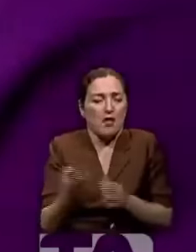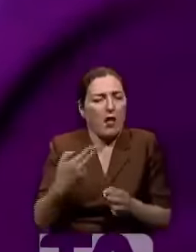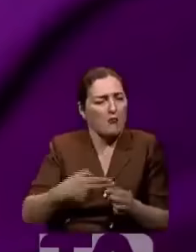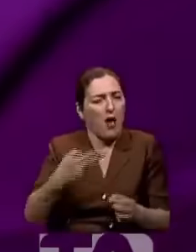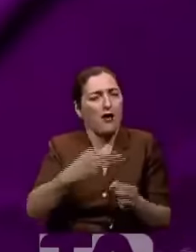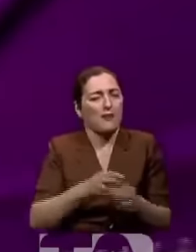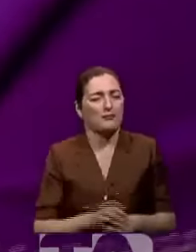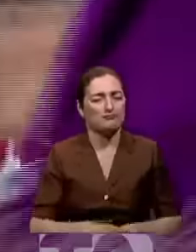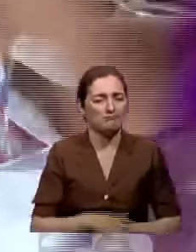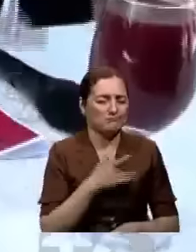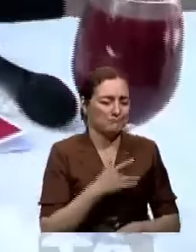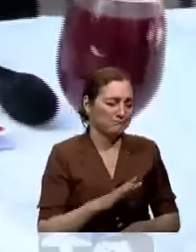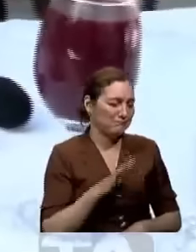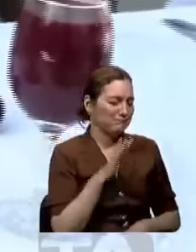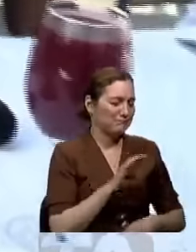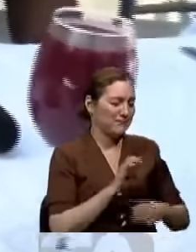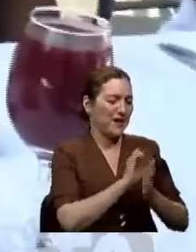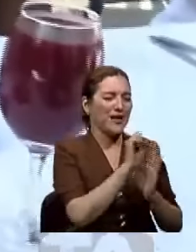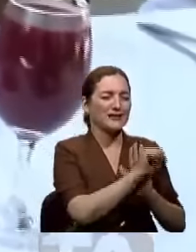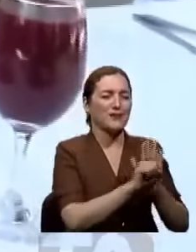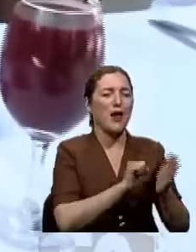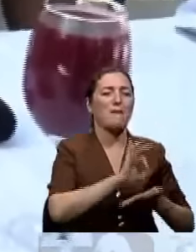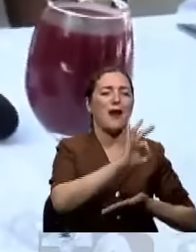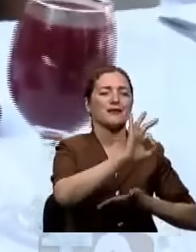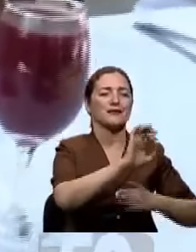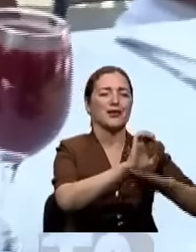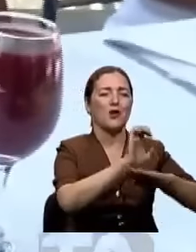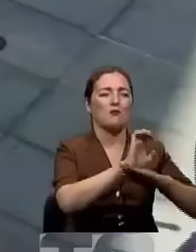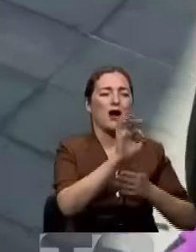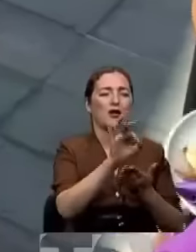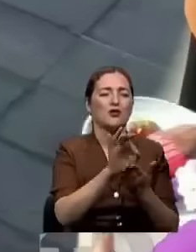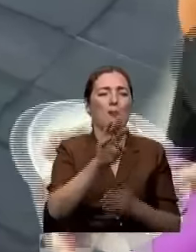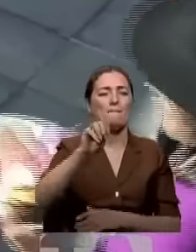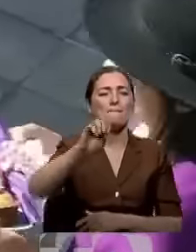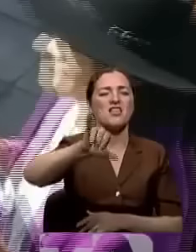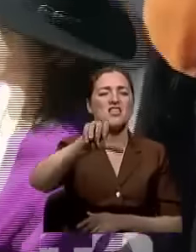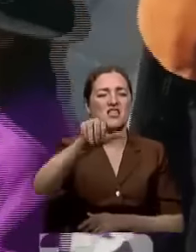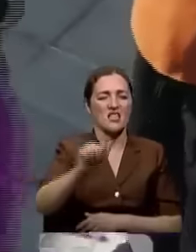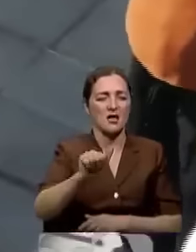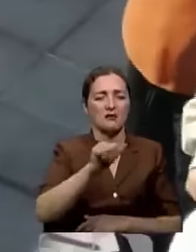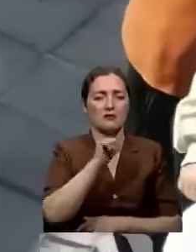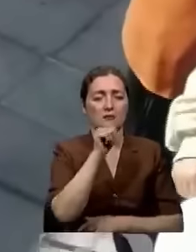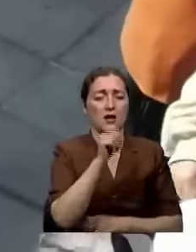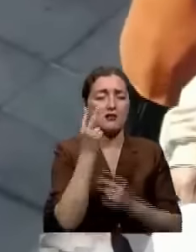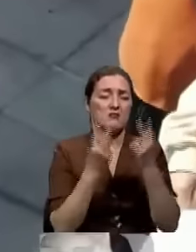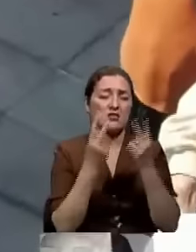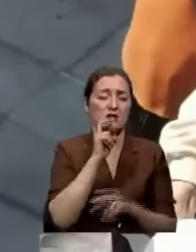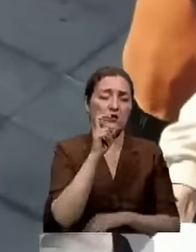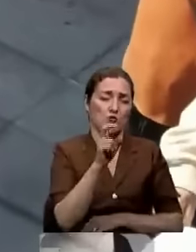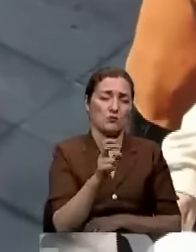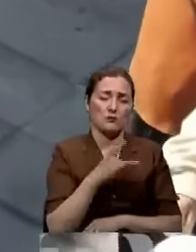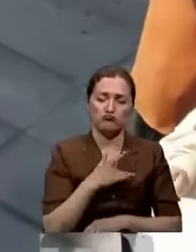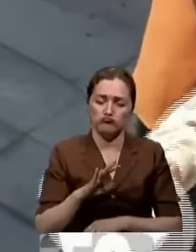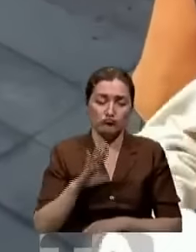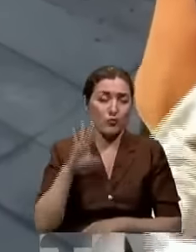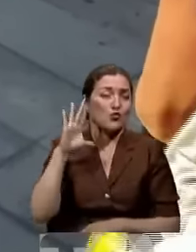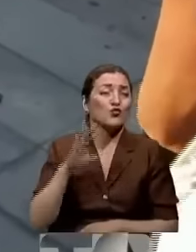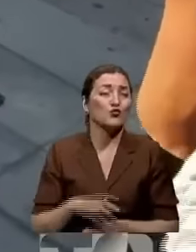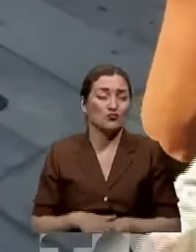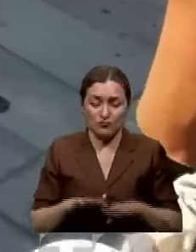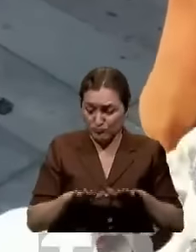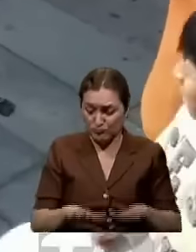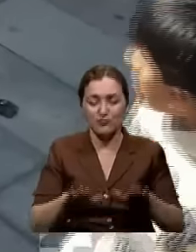es un orgullo representar al Ecuador, a nuestro Cantón Mejía, que tanta falta le hace el turismo. Y estamos aquí orgullosos. Ya el hecho de